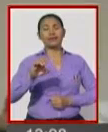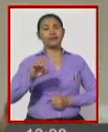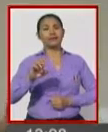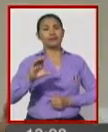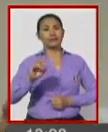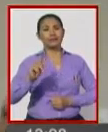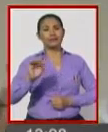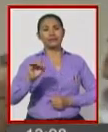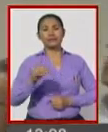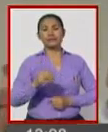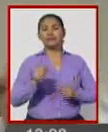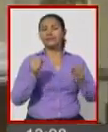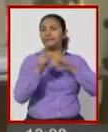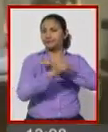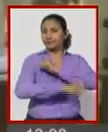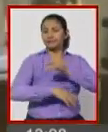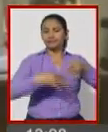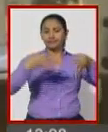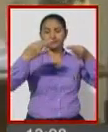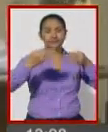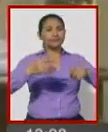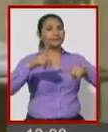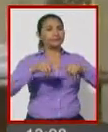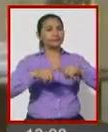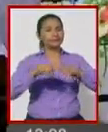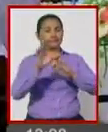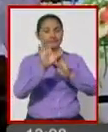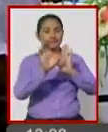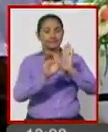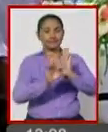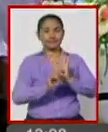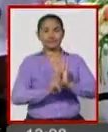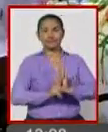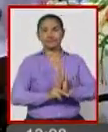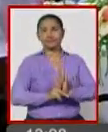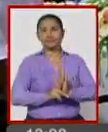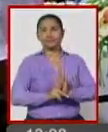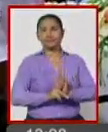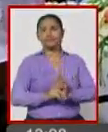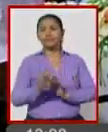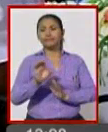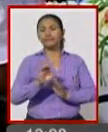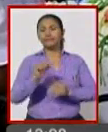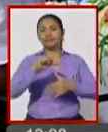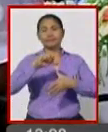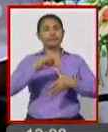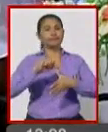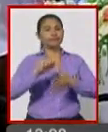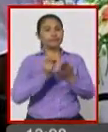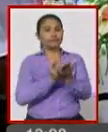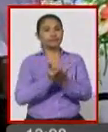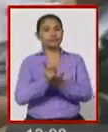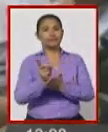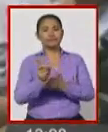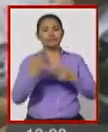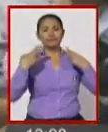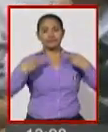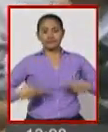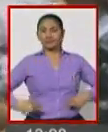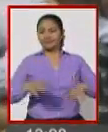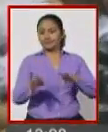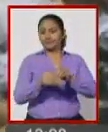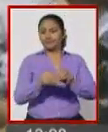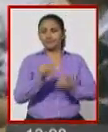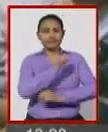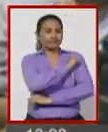penal, conforme establece la Constitución y la Convención Americana de Derechos Humanos.